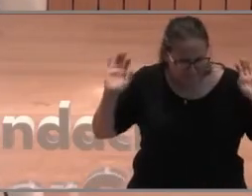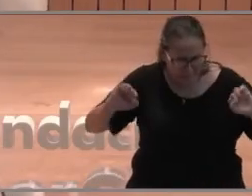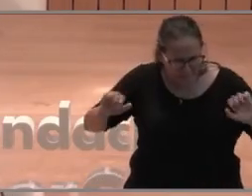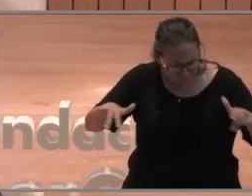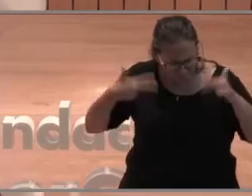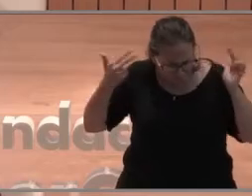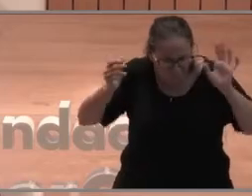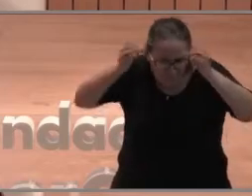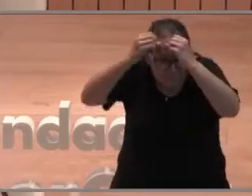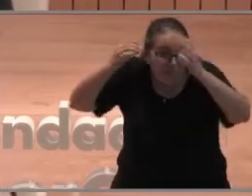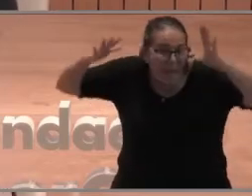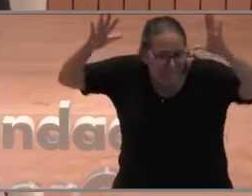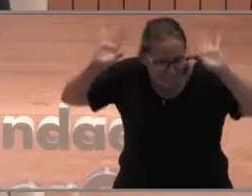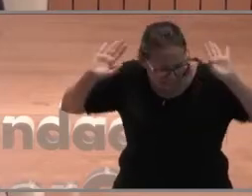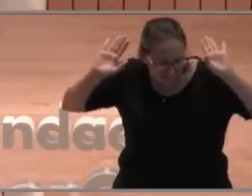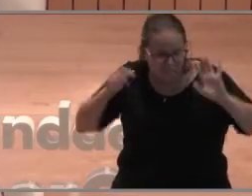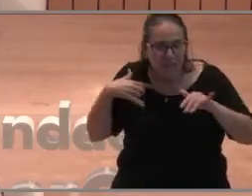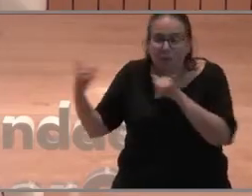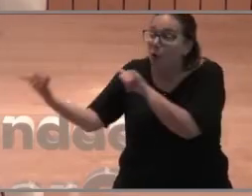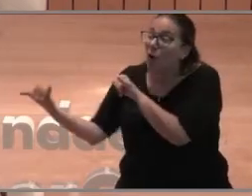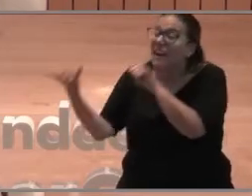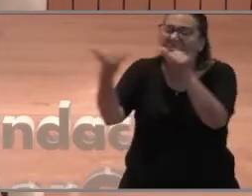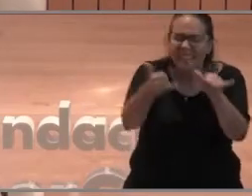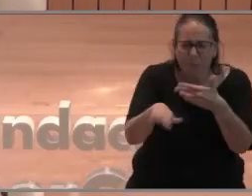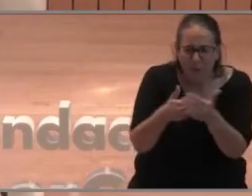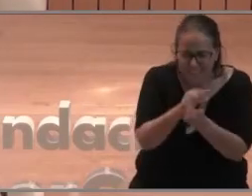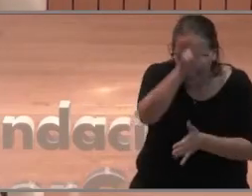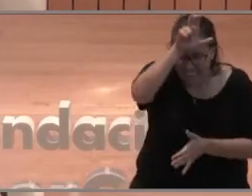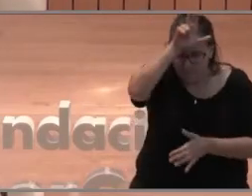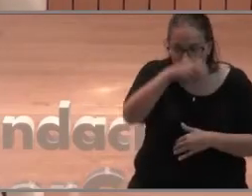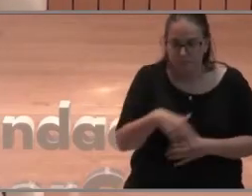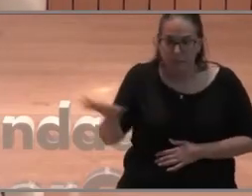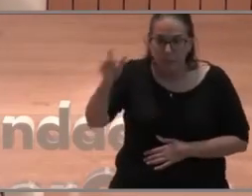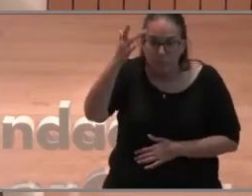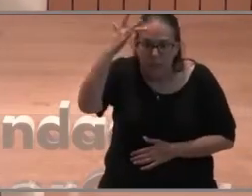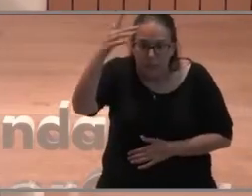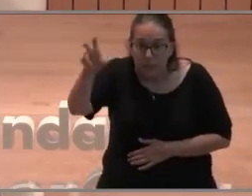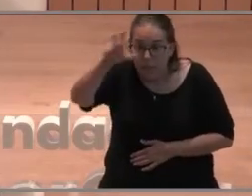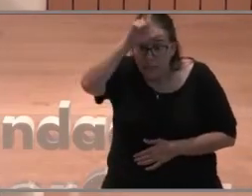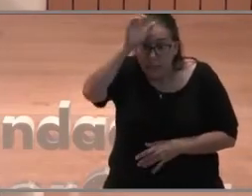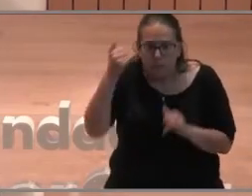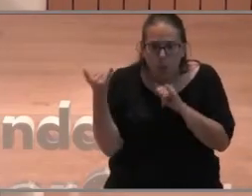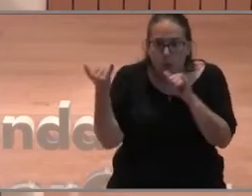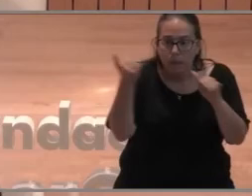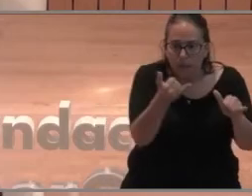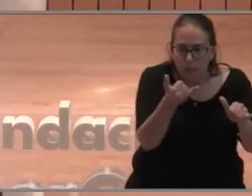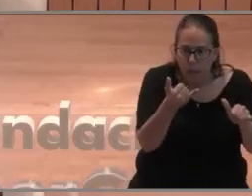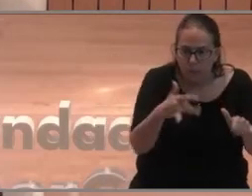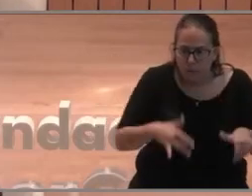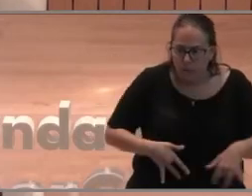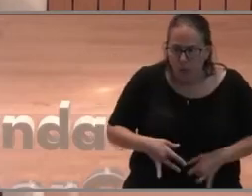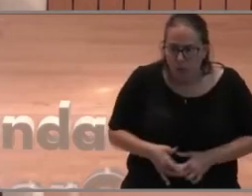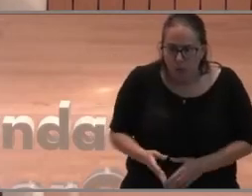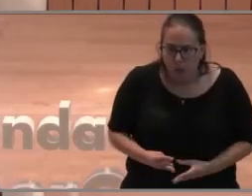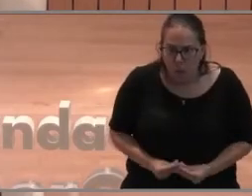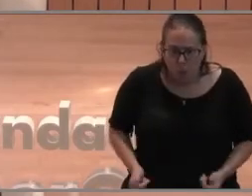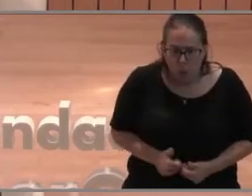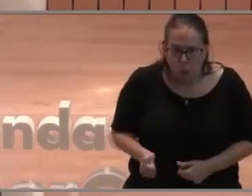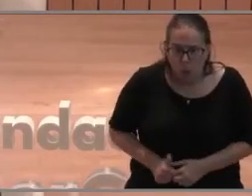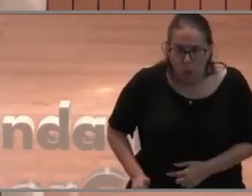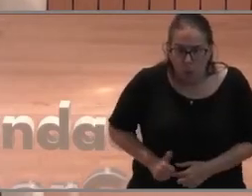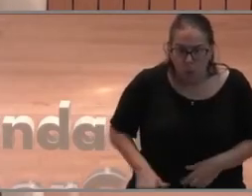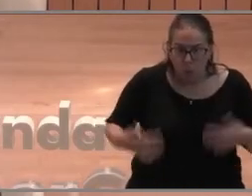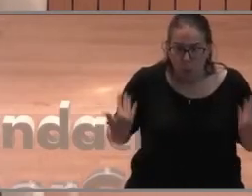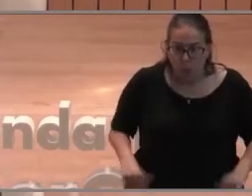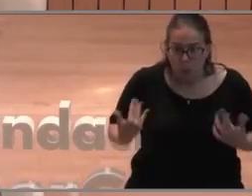que la lleve a Egipto. Y allí tiene una diarrea y está en un autobús. Pues en ese momento habrá que tomar el